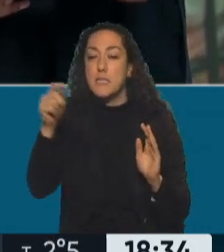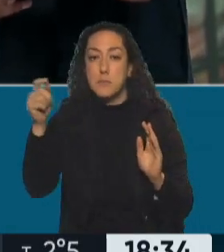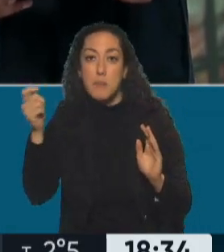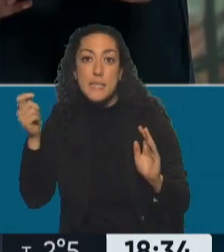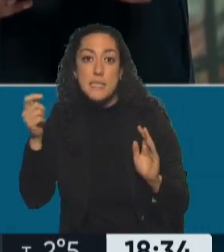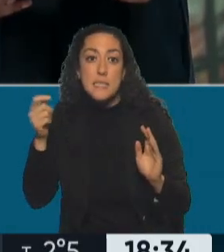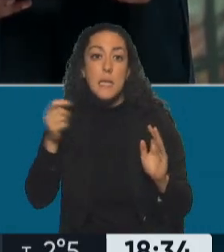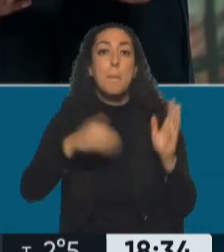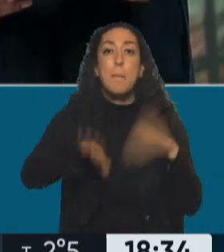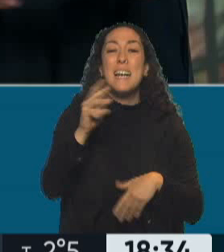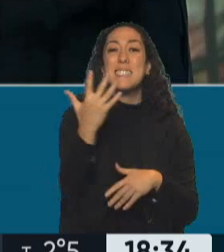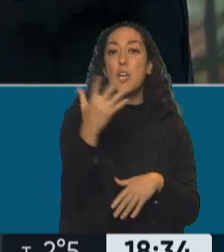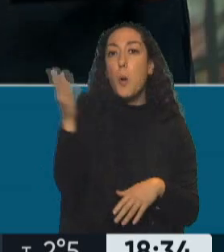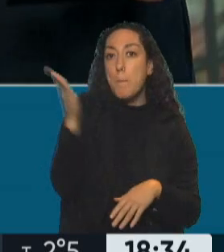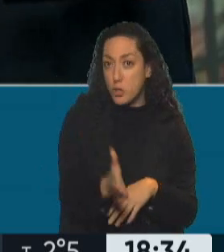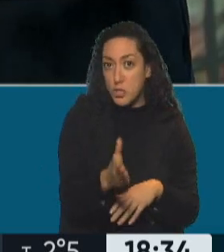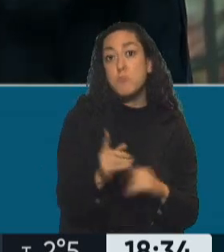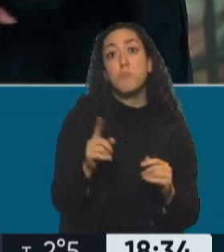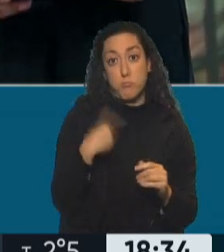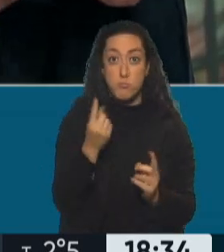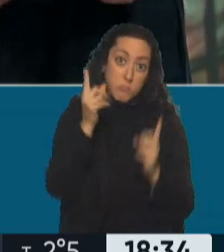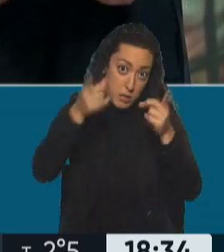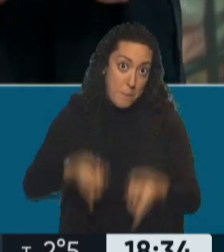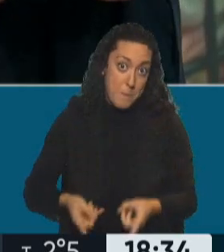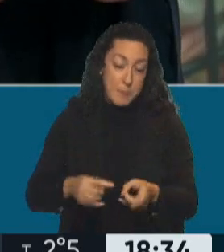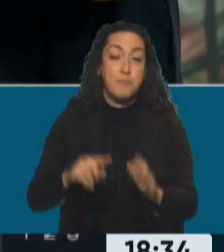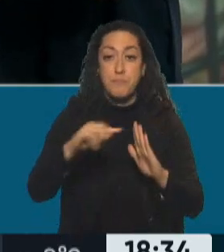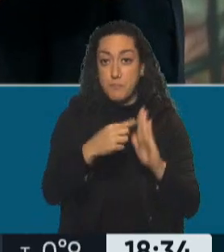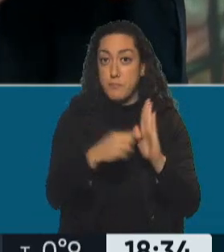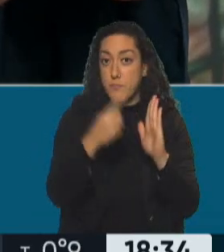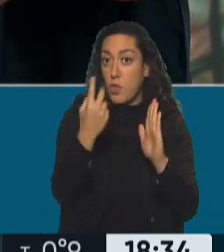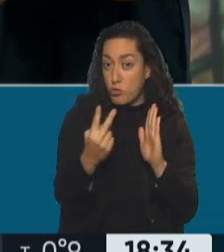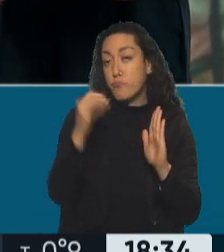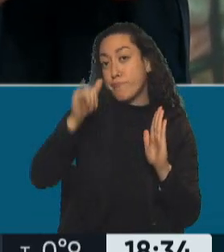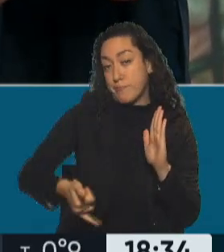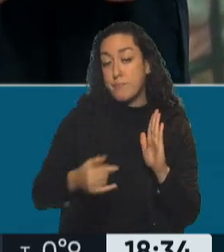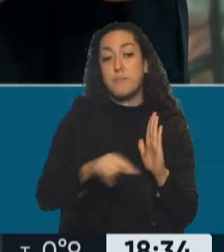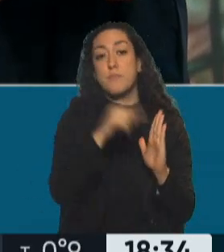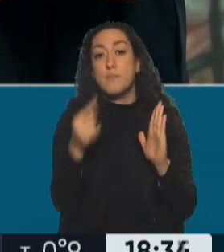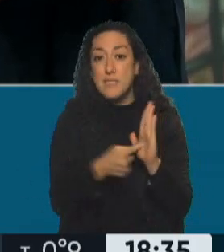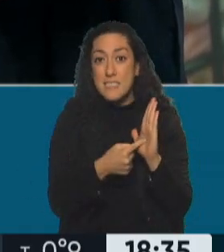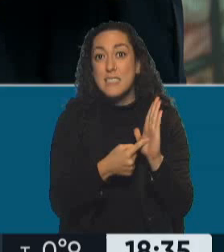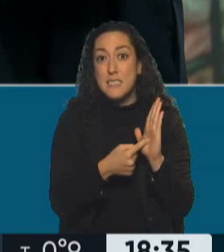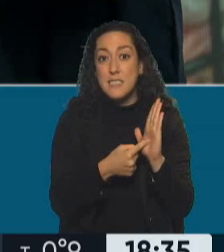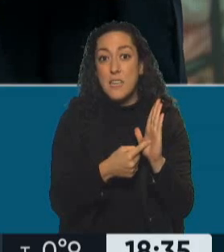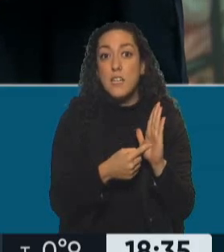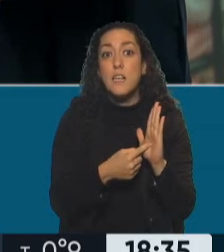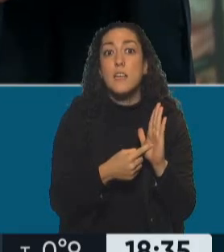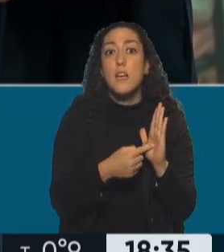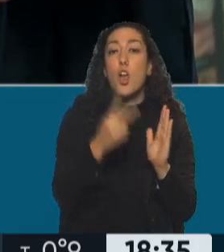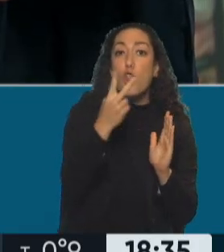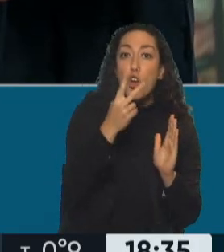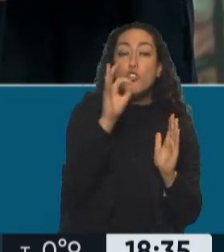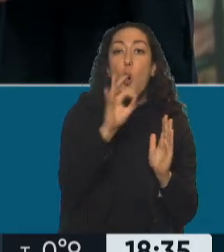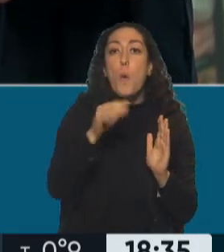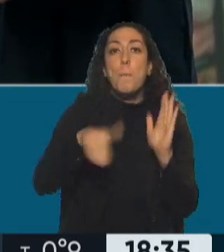superior al 5%, algo que también está sucediendo. Estamos viendo. Después, que tengas dos o más años de aumentos de